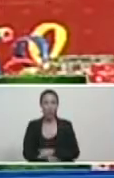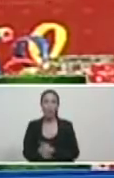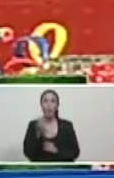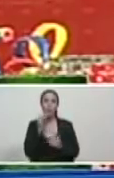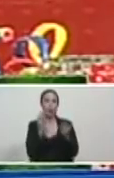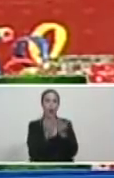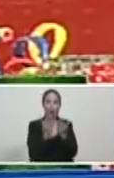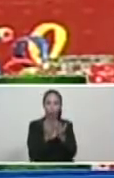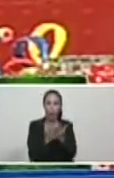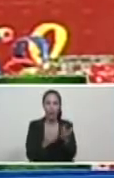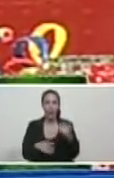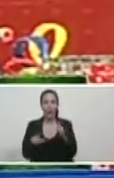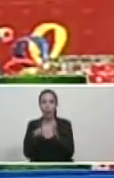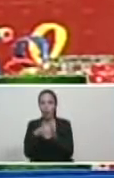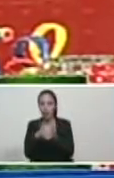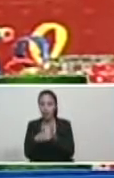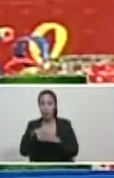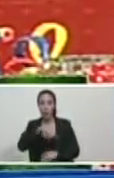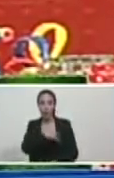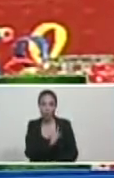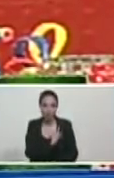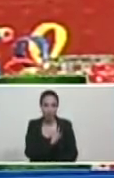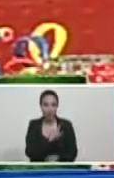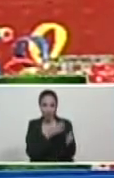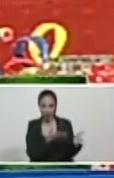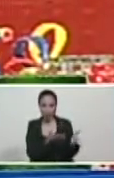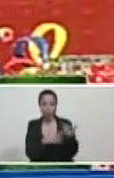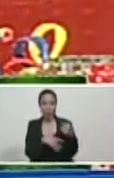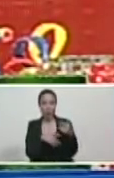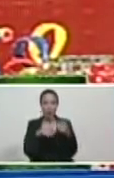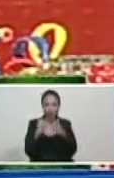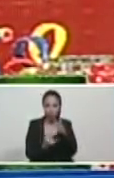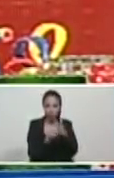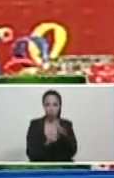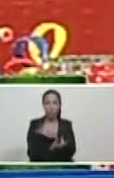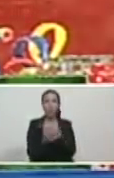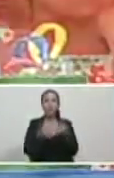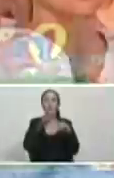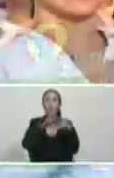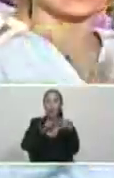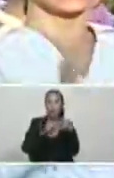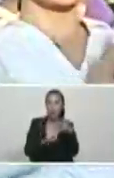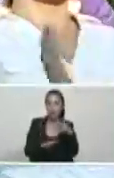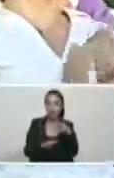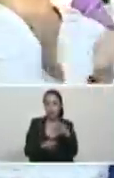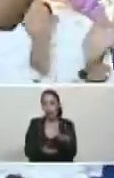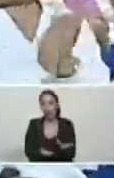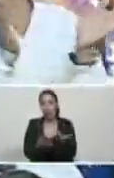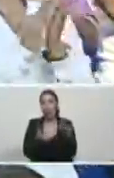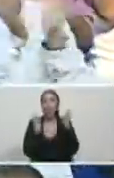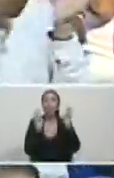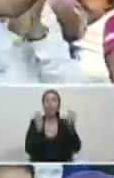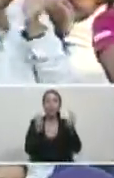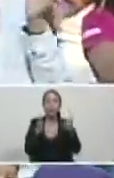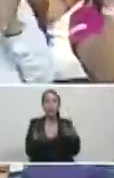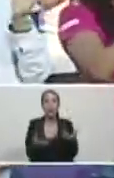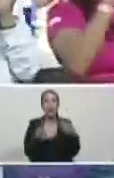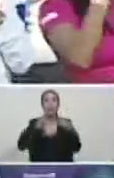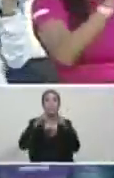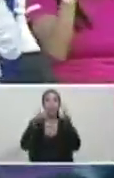escuelas, liceos y universidades del país. Cátedra por la Paz y la Vida.